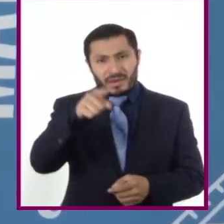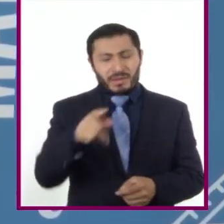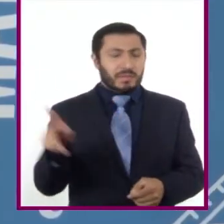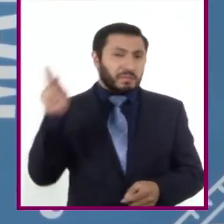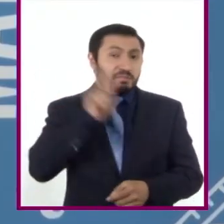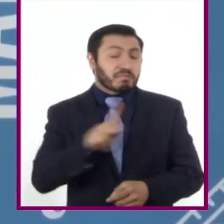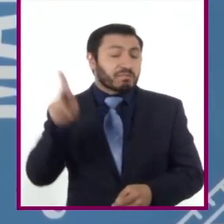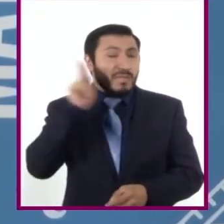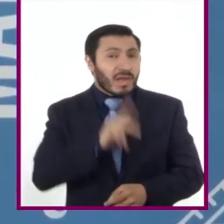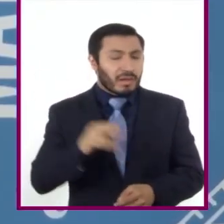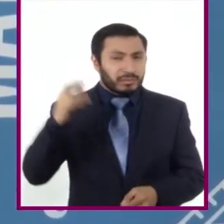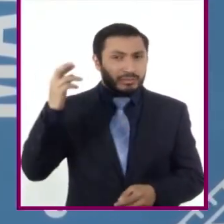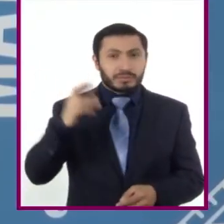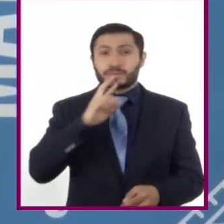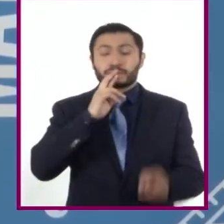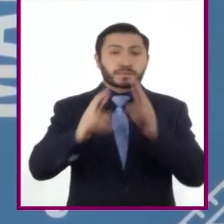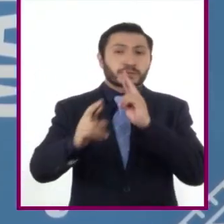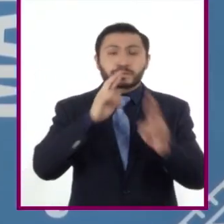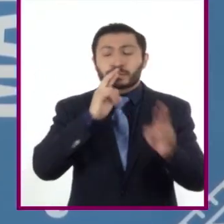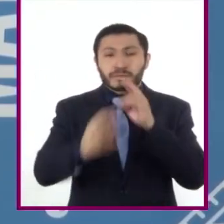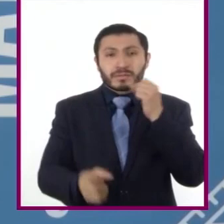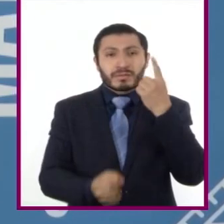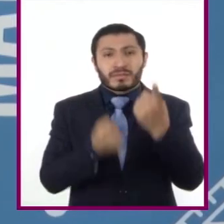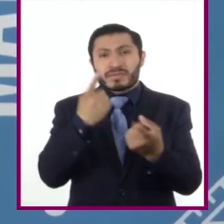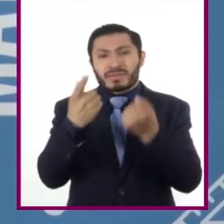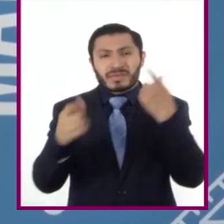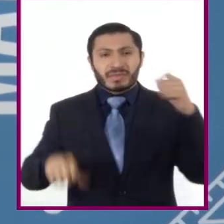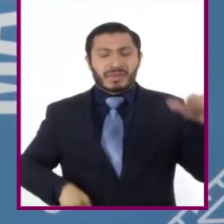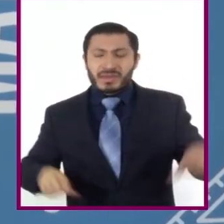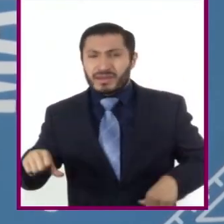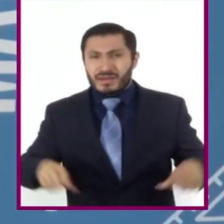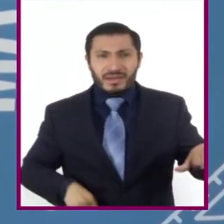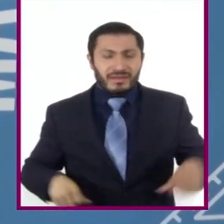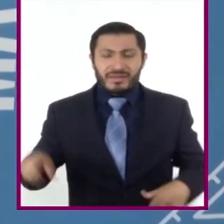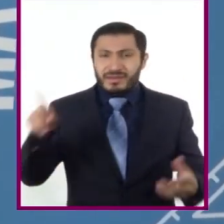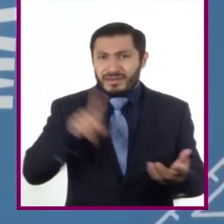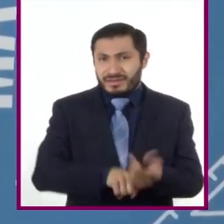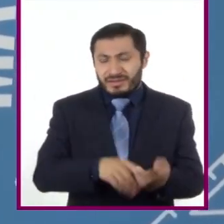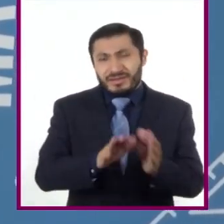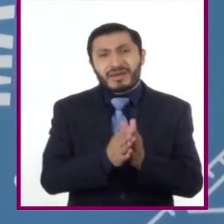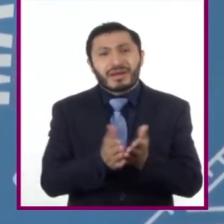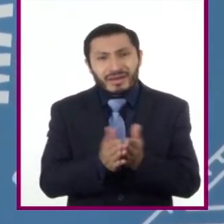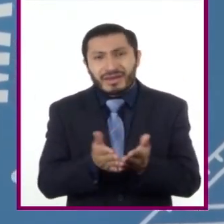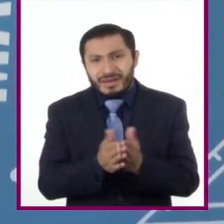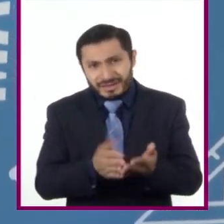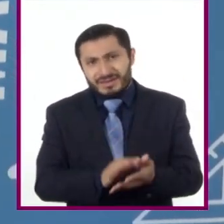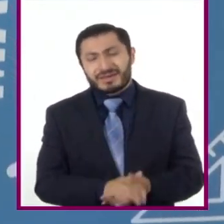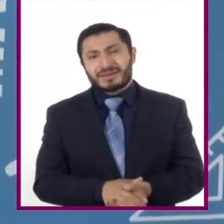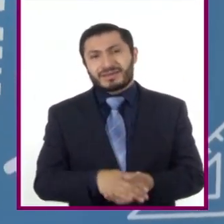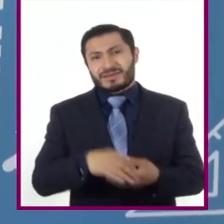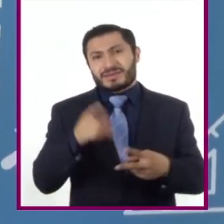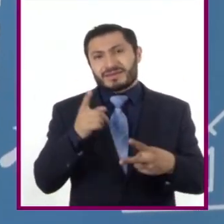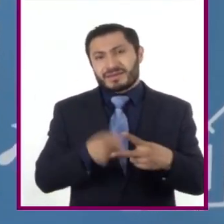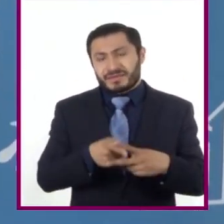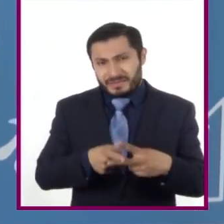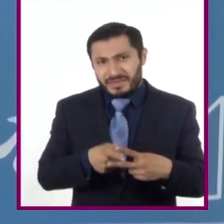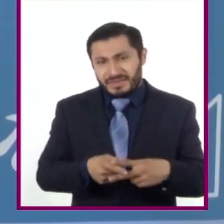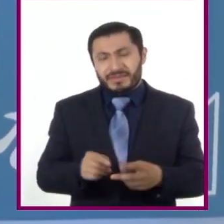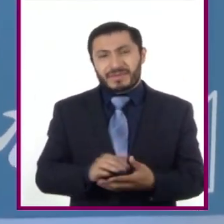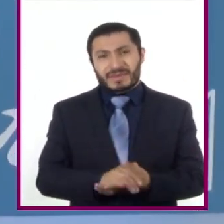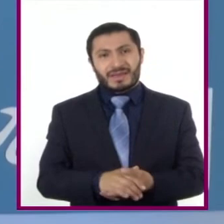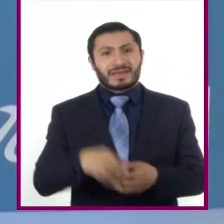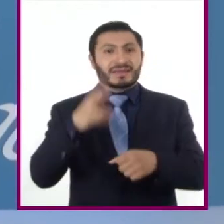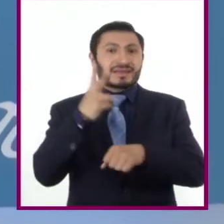hasta ahora, resolviendo algunas de las actividades de proporcionalidad directa e inversa contenidas en su libro de texto